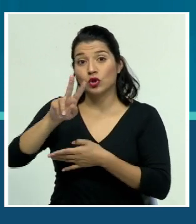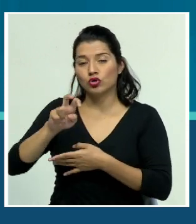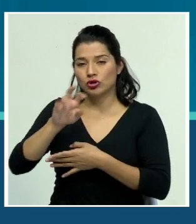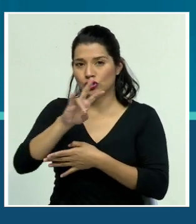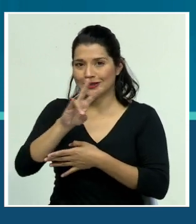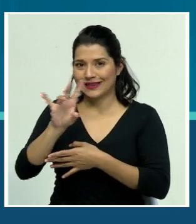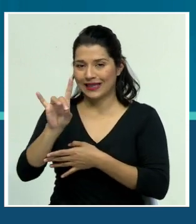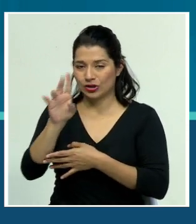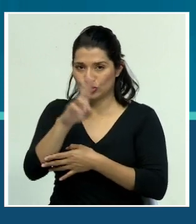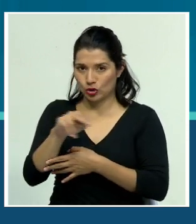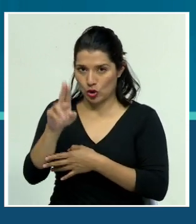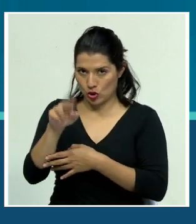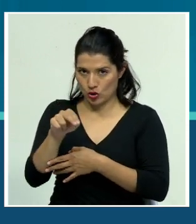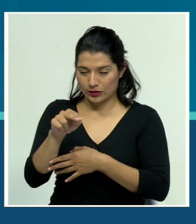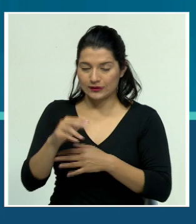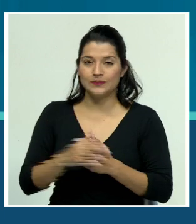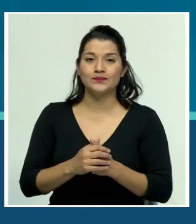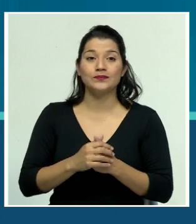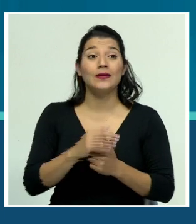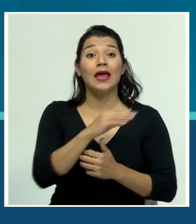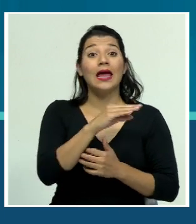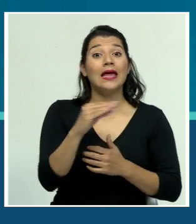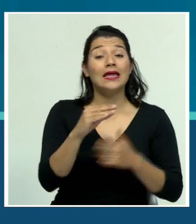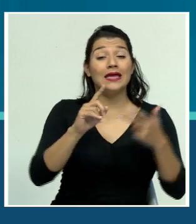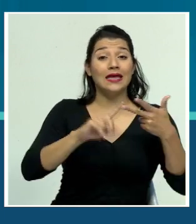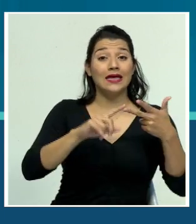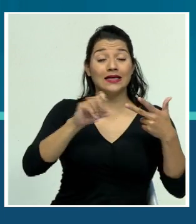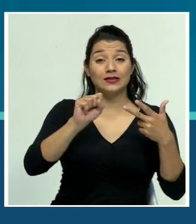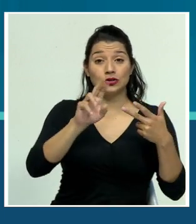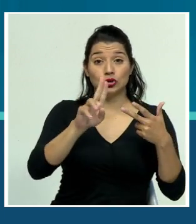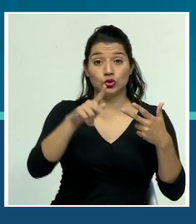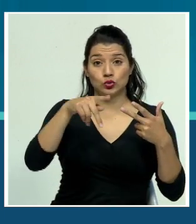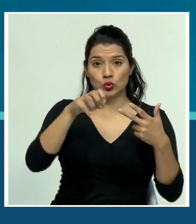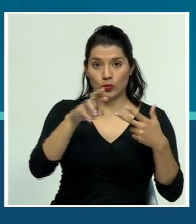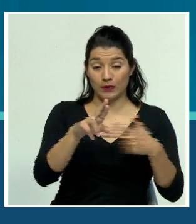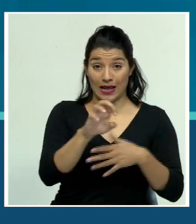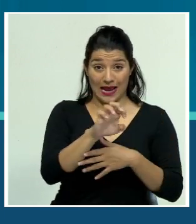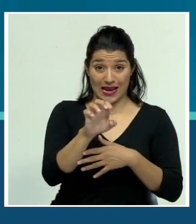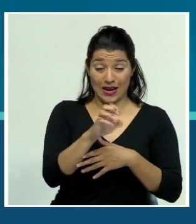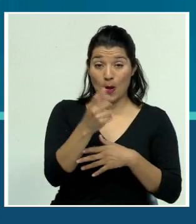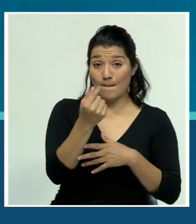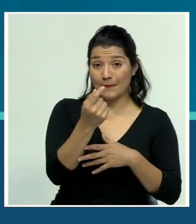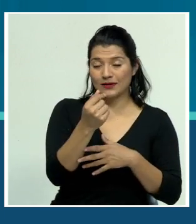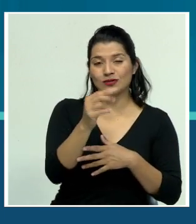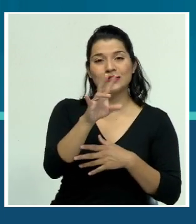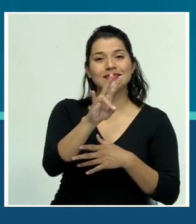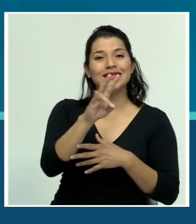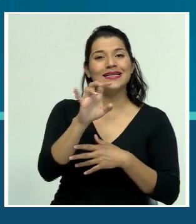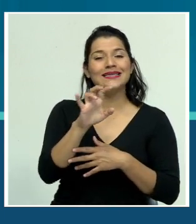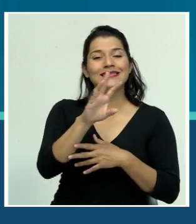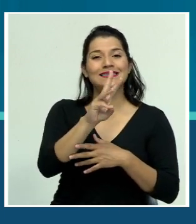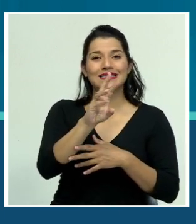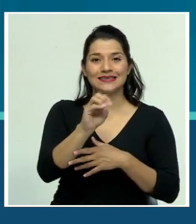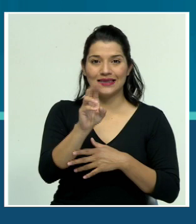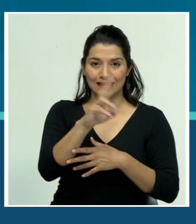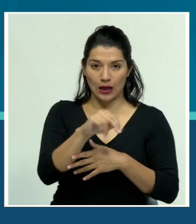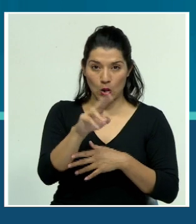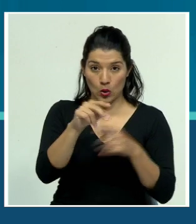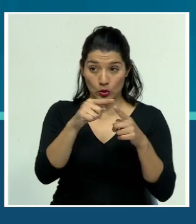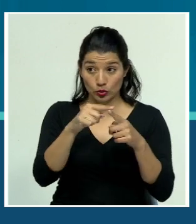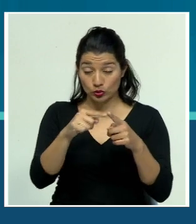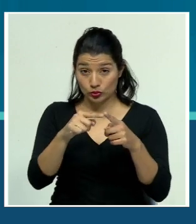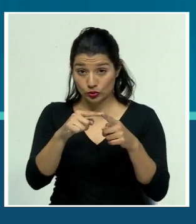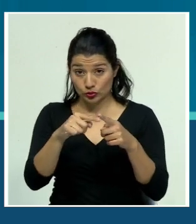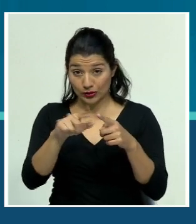278 colones de enero a junio. Y en el caso de la gasolina Super, en enero costaba 760 colones el